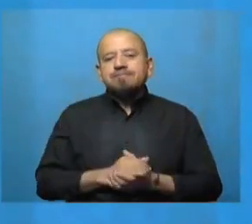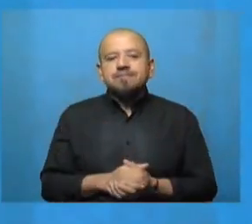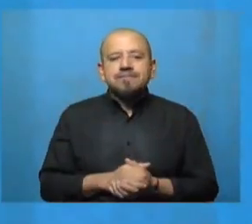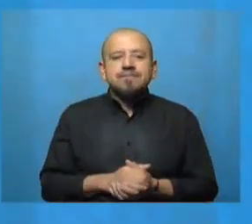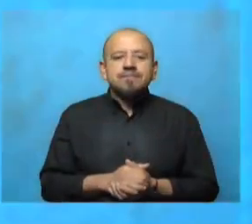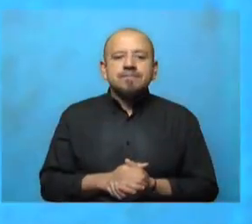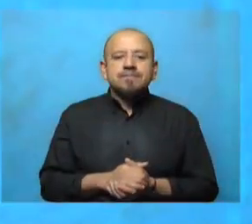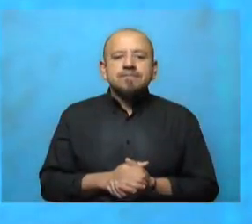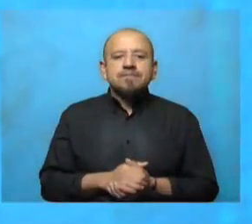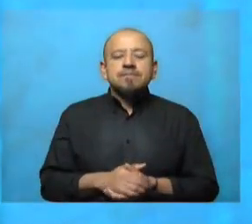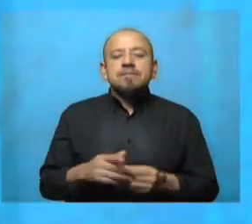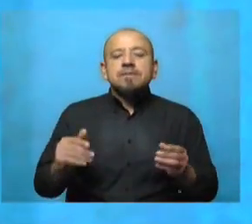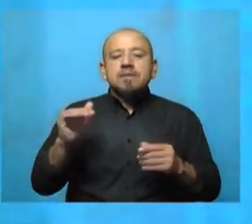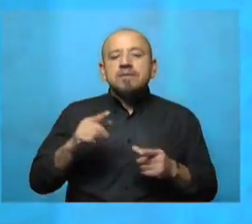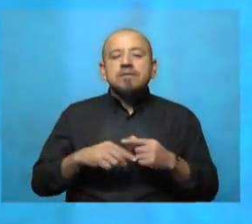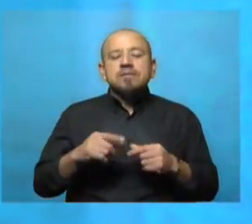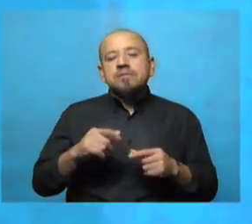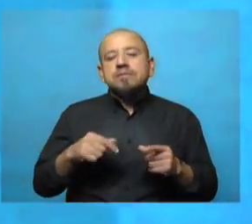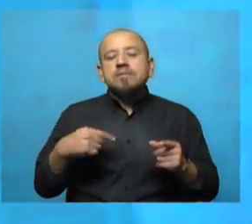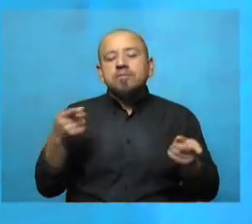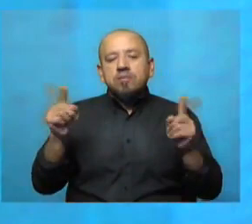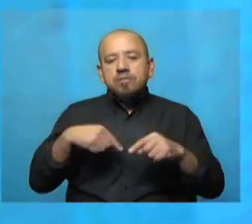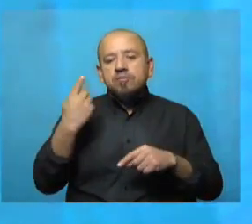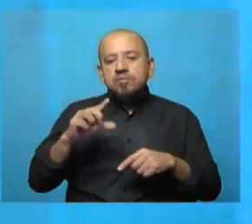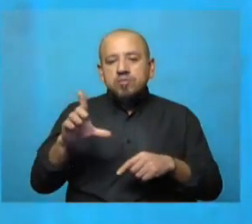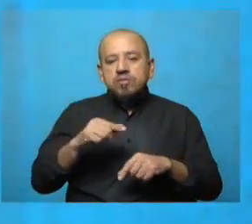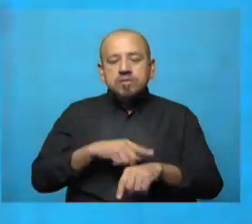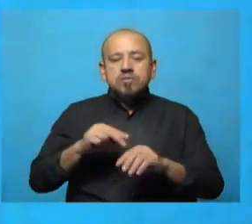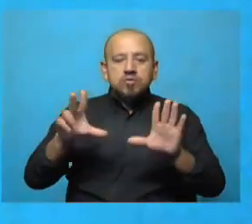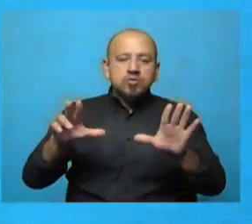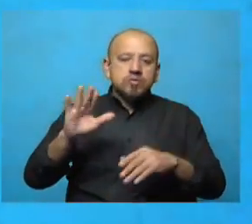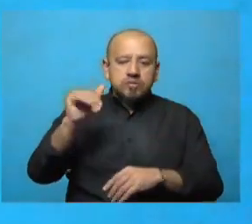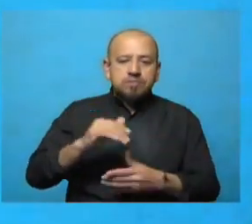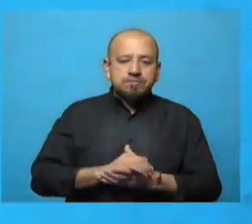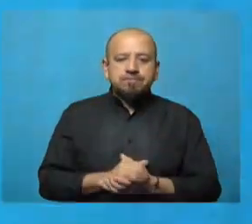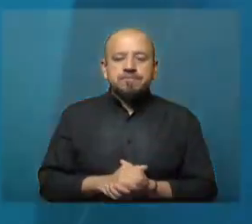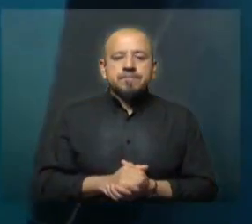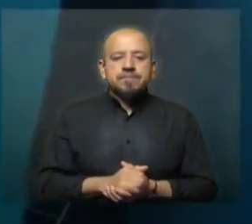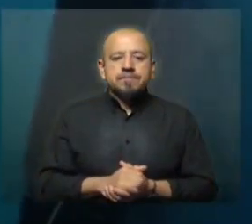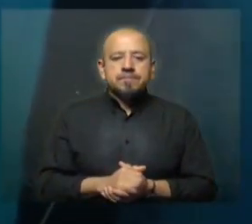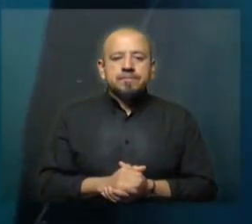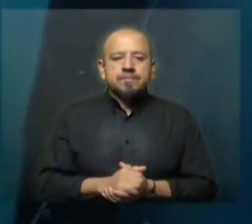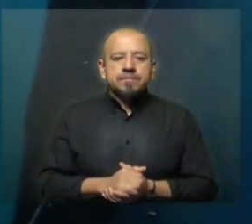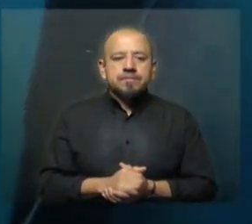nosotros nos vamos es en la aldea minutos ponemos en vivo el lunes a las 20 horas que pasen bien chao